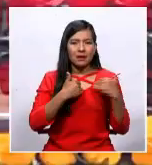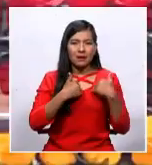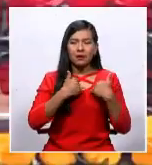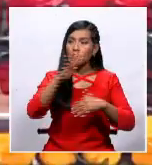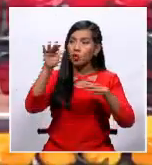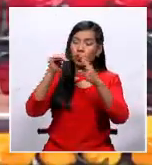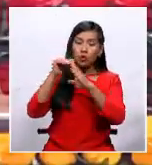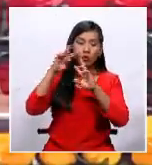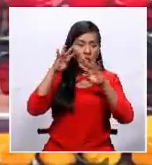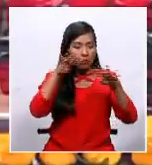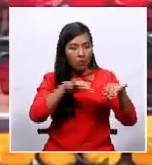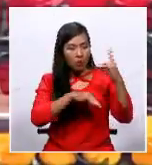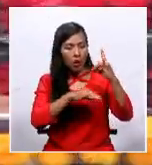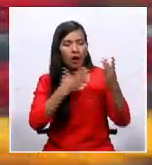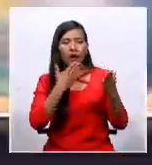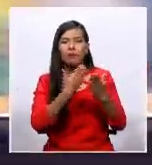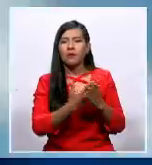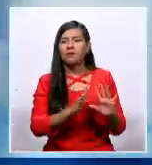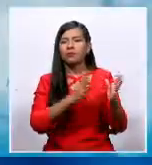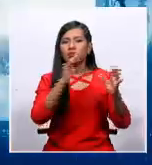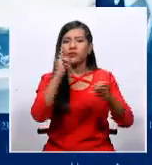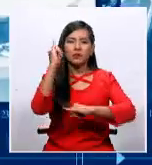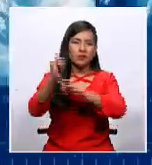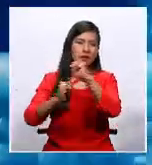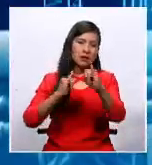y estudio por la comunidad internacional.